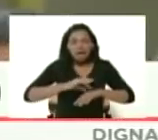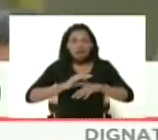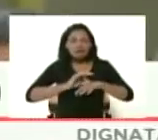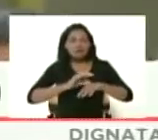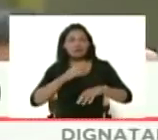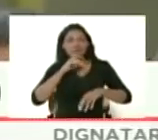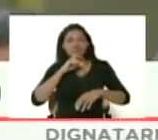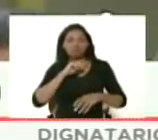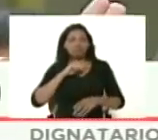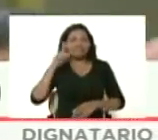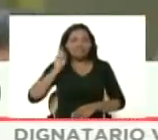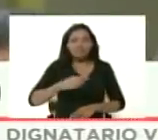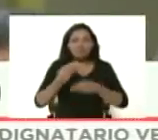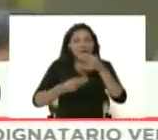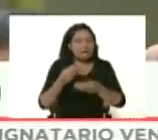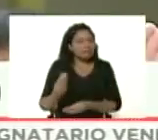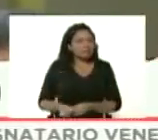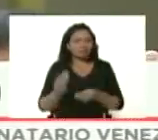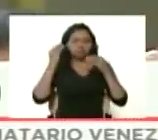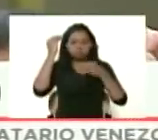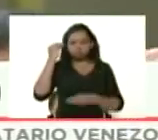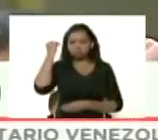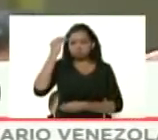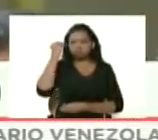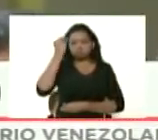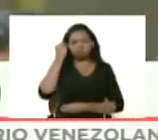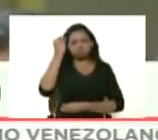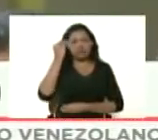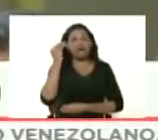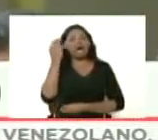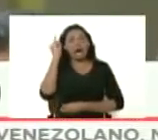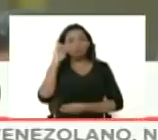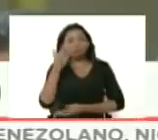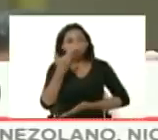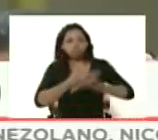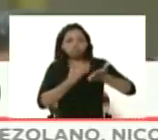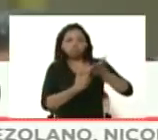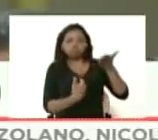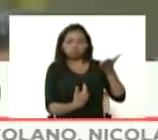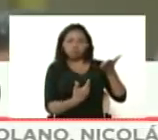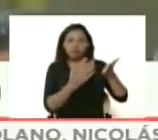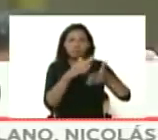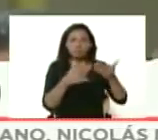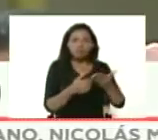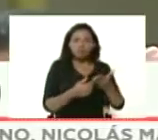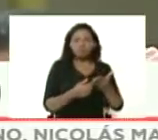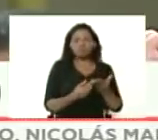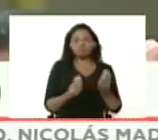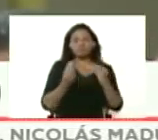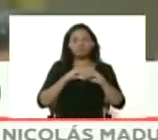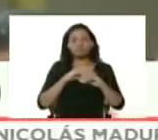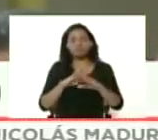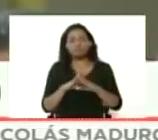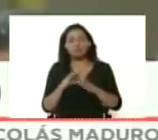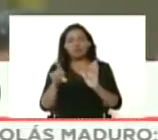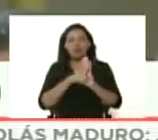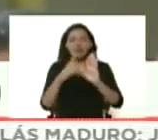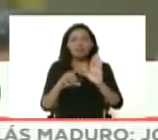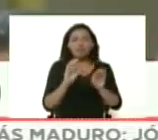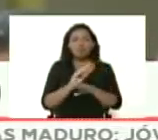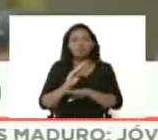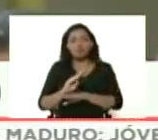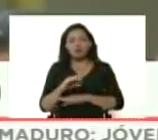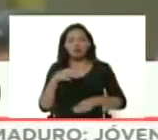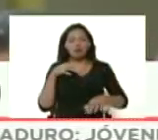tenemos que hacer algo. Cuando vemos qué hacer, hay una propuesta específica que es la reforma a la ley de protección a la